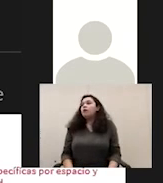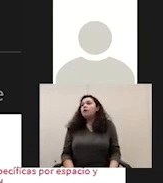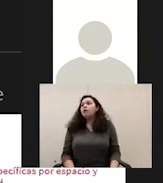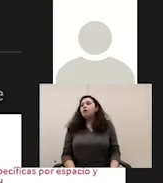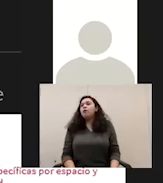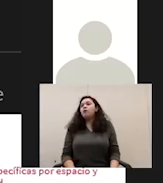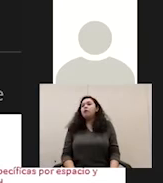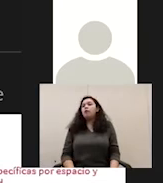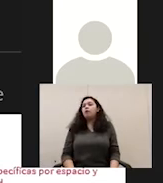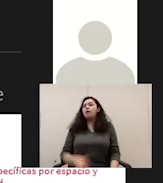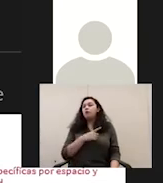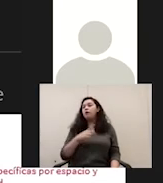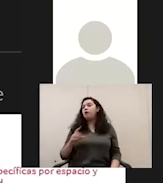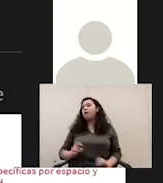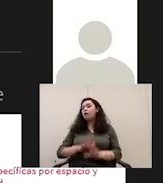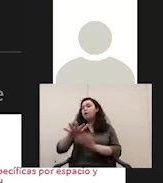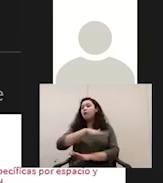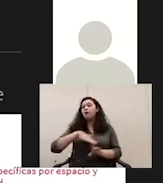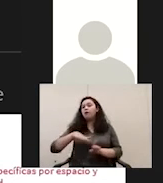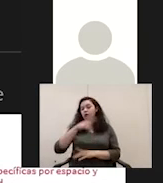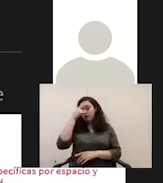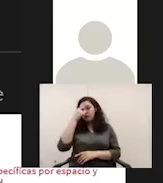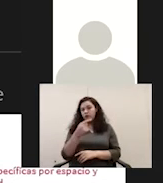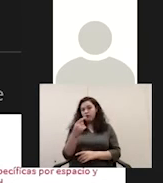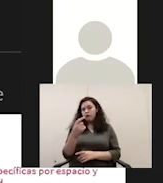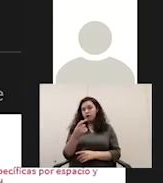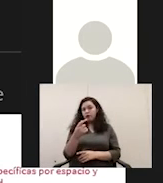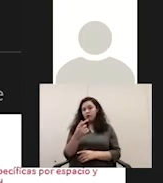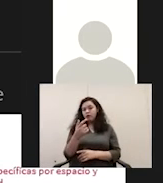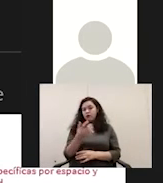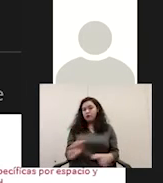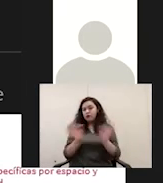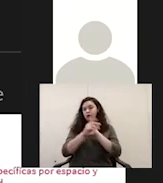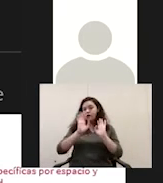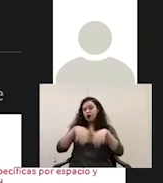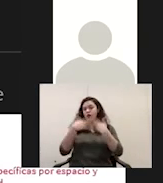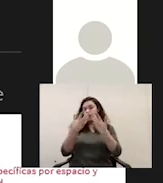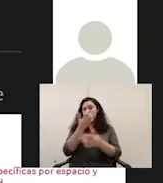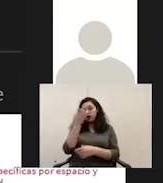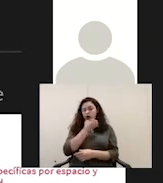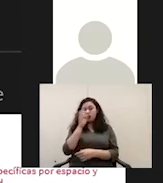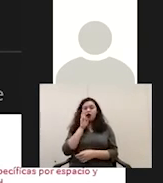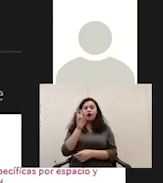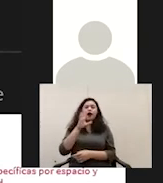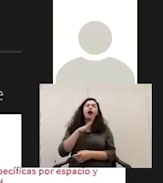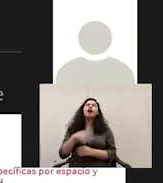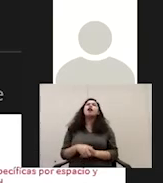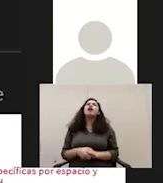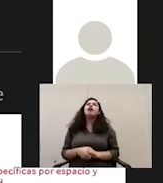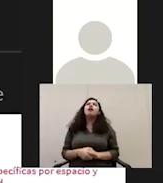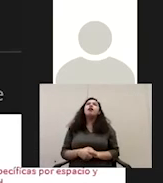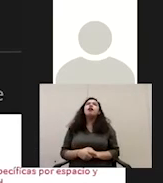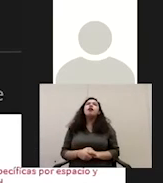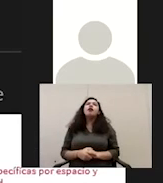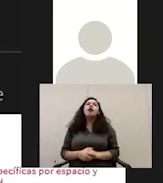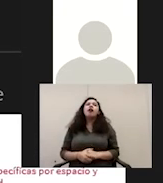una situación de cada escuela, cómo lo maneje, pero regularmente siempre afuera de las escuelas a veces hay vendedores de